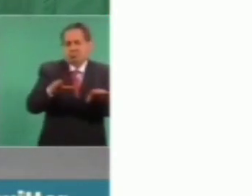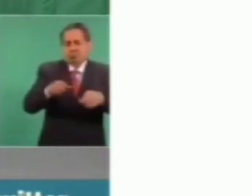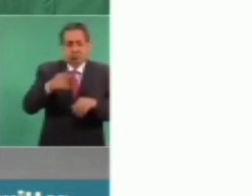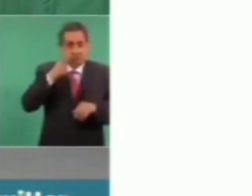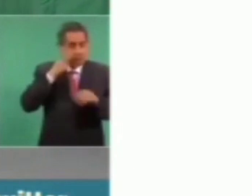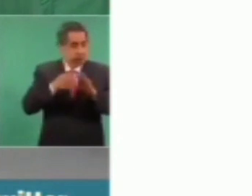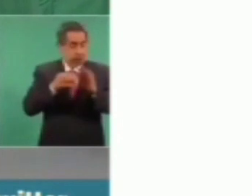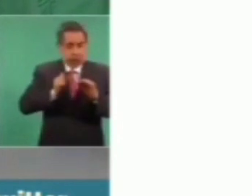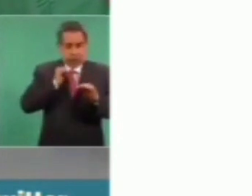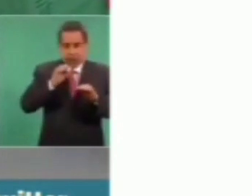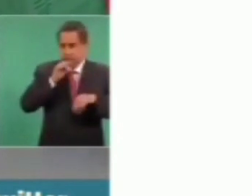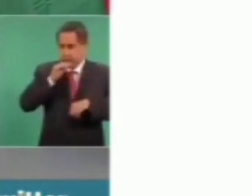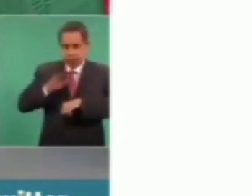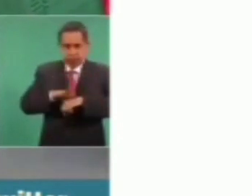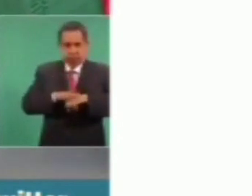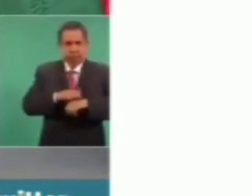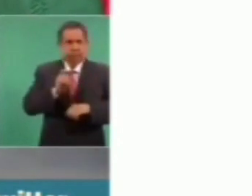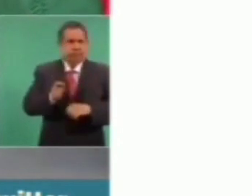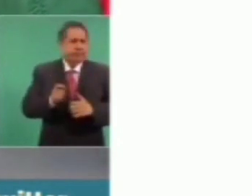quiero aprovechar.